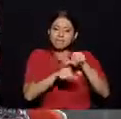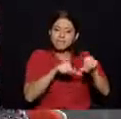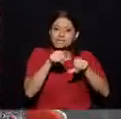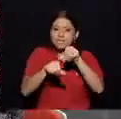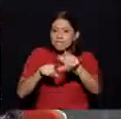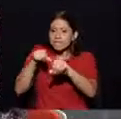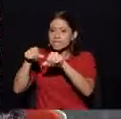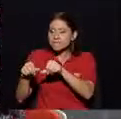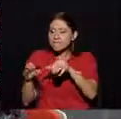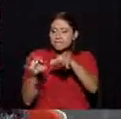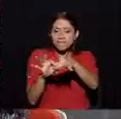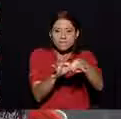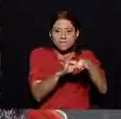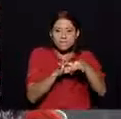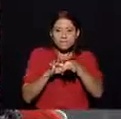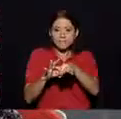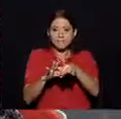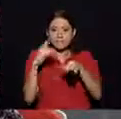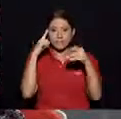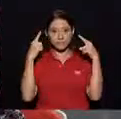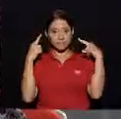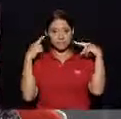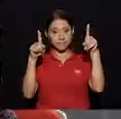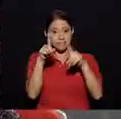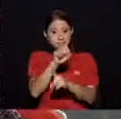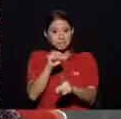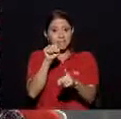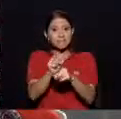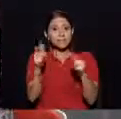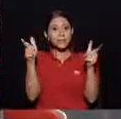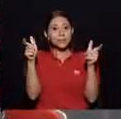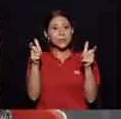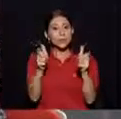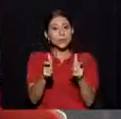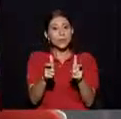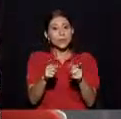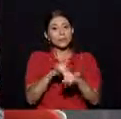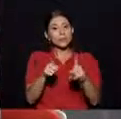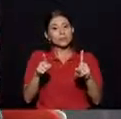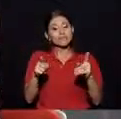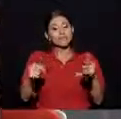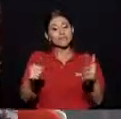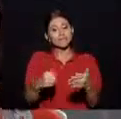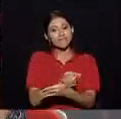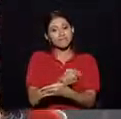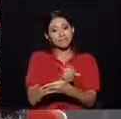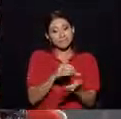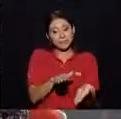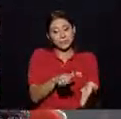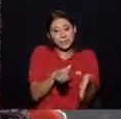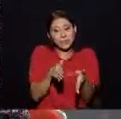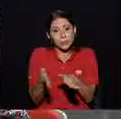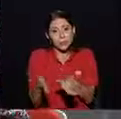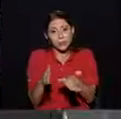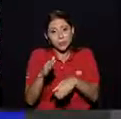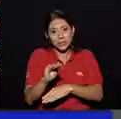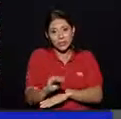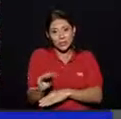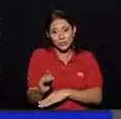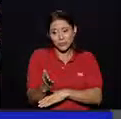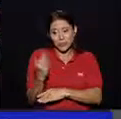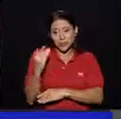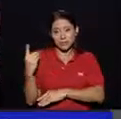esfuerzos para lograr que este fenómeno disminuya, y lamentablemente perdimos un nuevo niño solo hace unos pocos